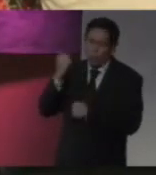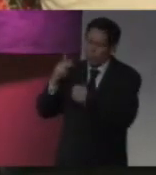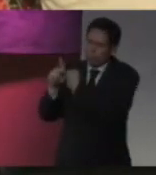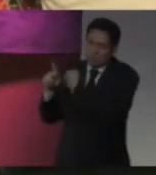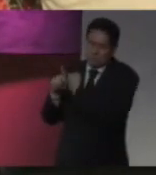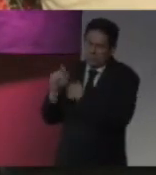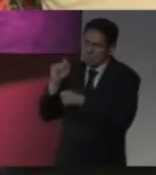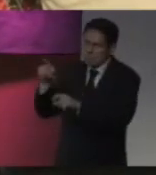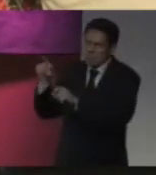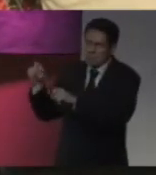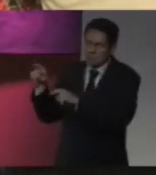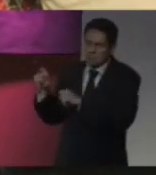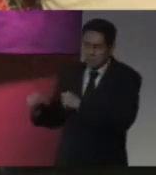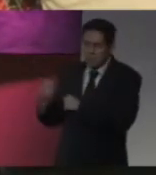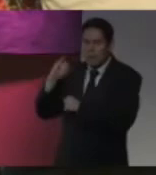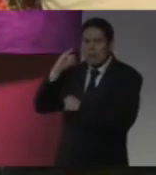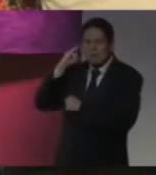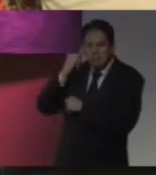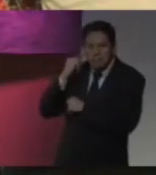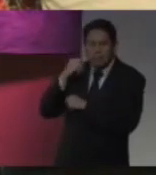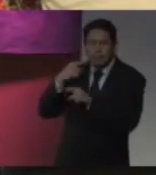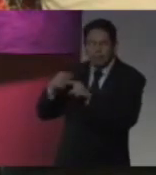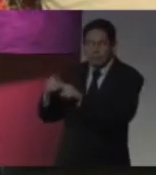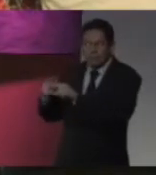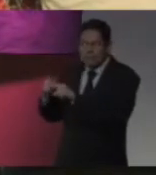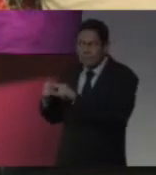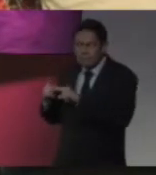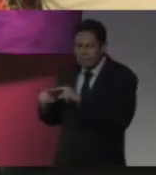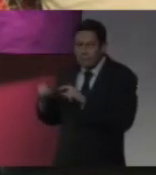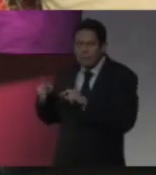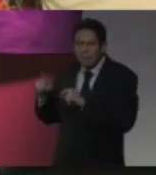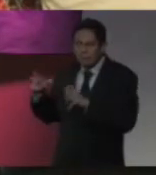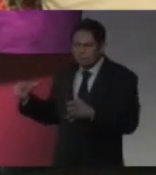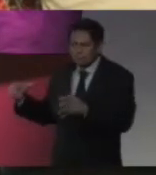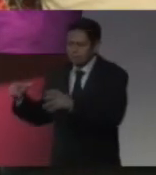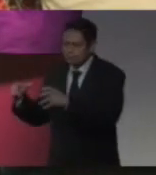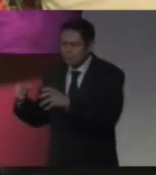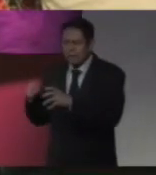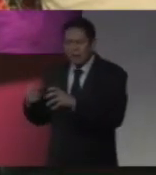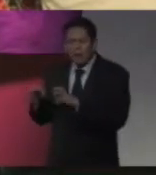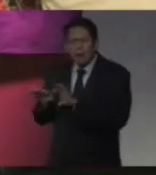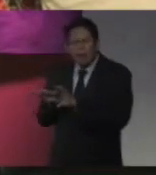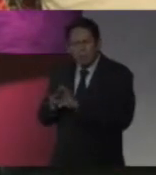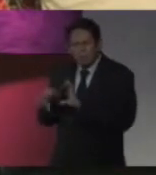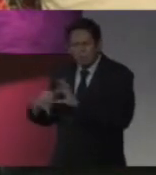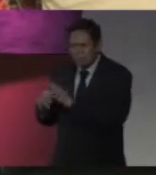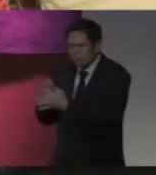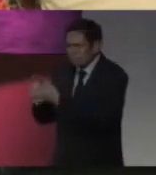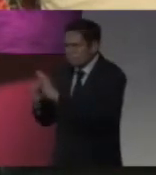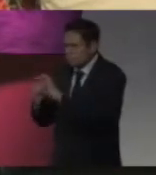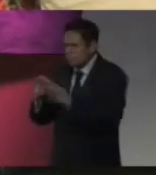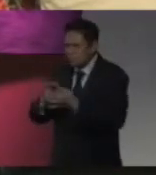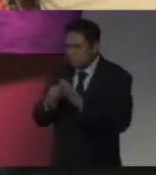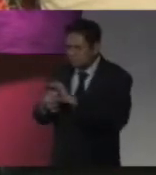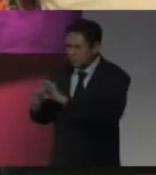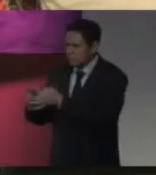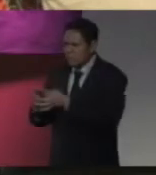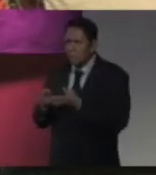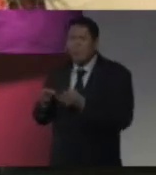Entonces, ¿qué es lo que vincula interpersonalmente? ¿Cómo se concibe? Y yo voy para dar un